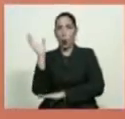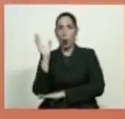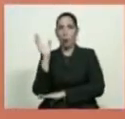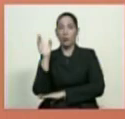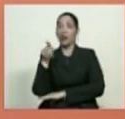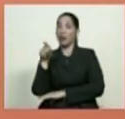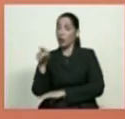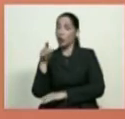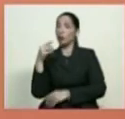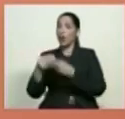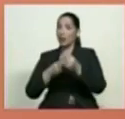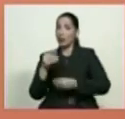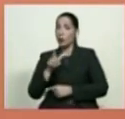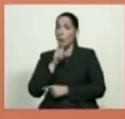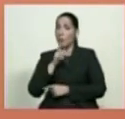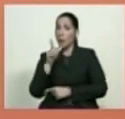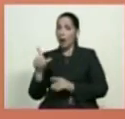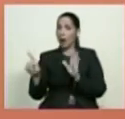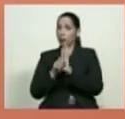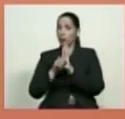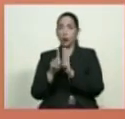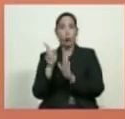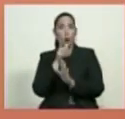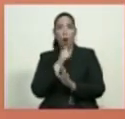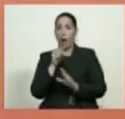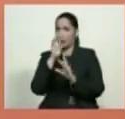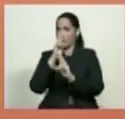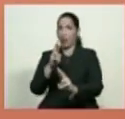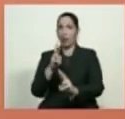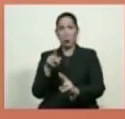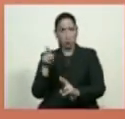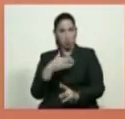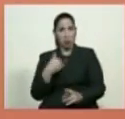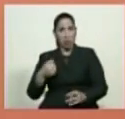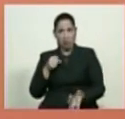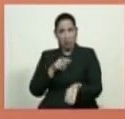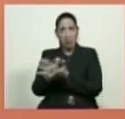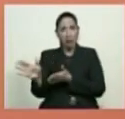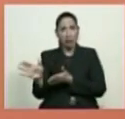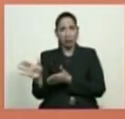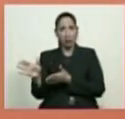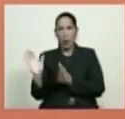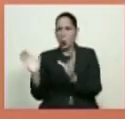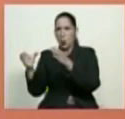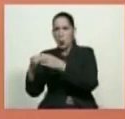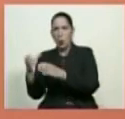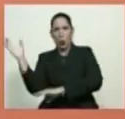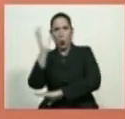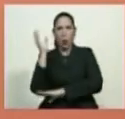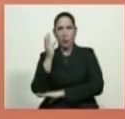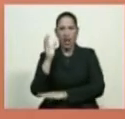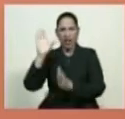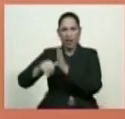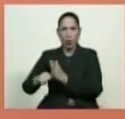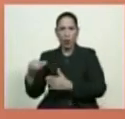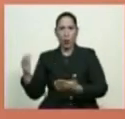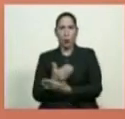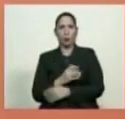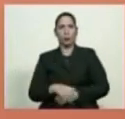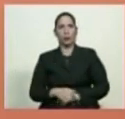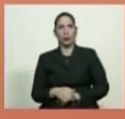delito. Pero si quieren gastar los reales en eso, mafias colombianas, ladronas y corruptas, háganlo. Que les tenemos